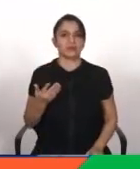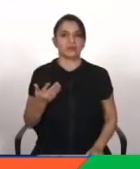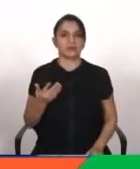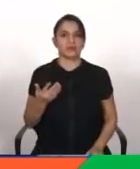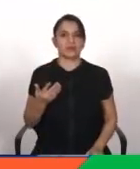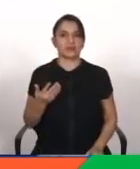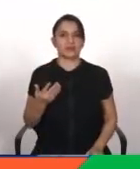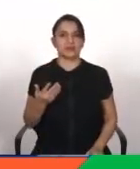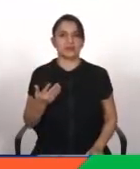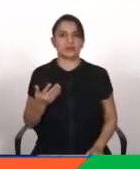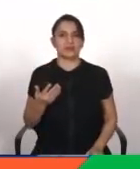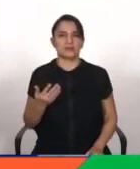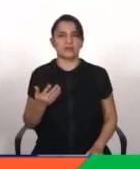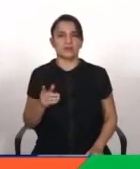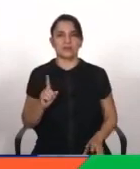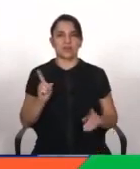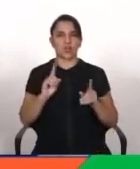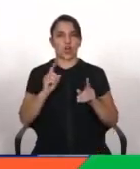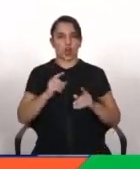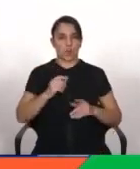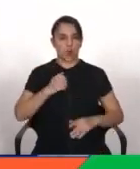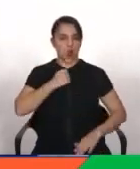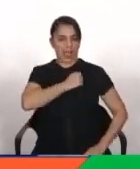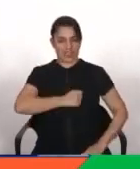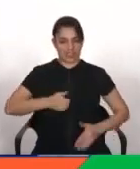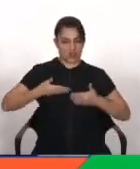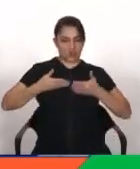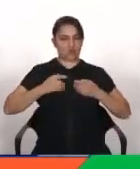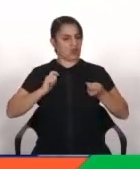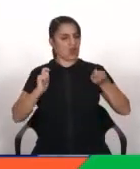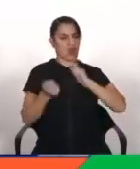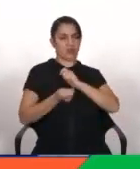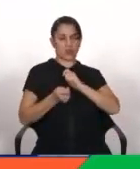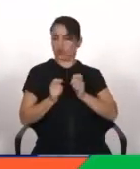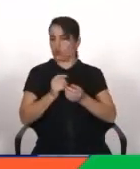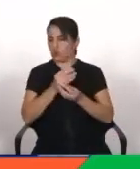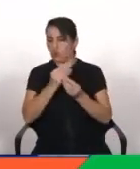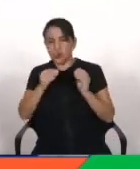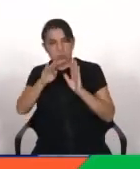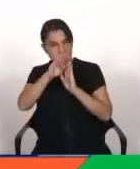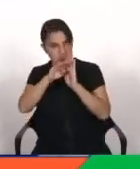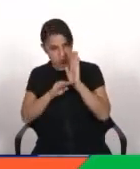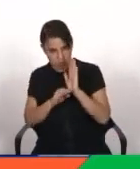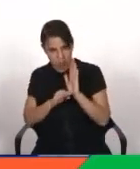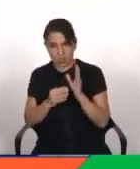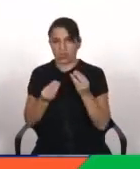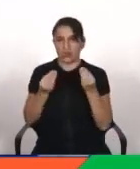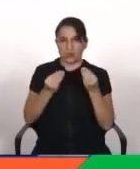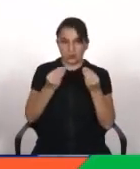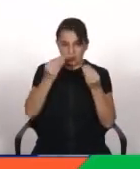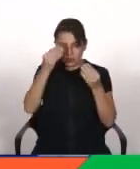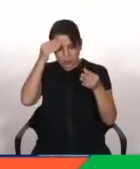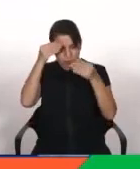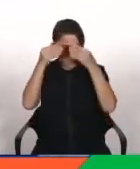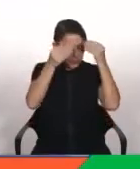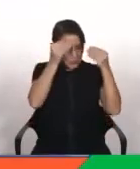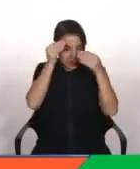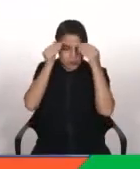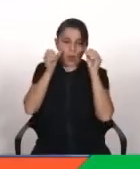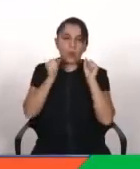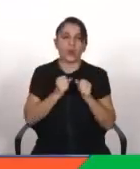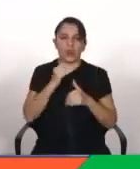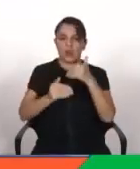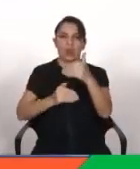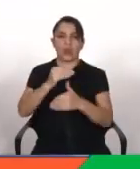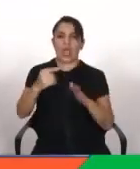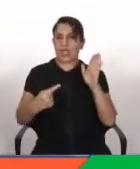una cosa solamente con un cambio de actitud, sino que son muchas normas, muchas buenas prácticas que hay que seguir para poder evitar la discriminación.